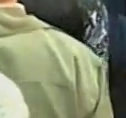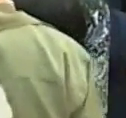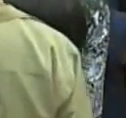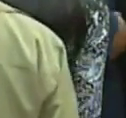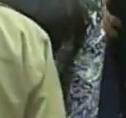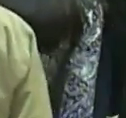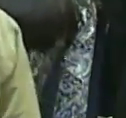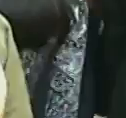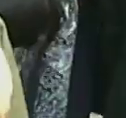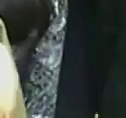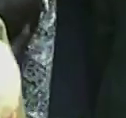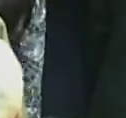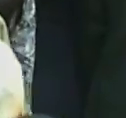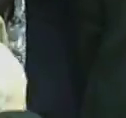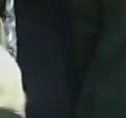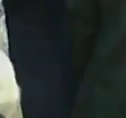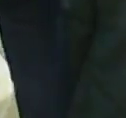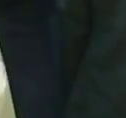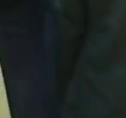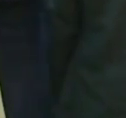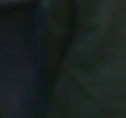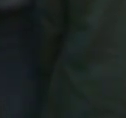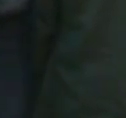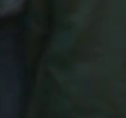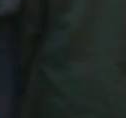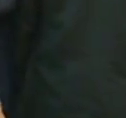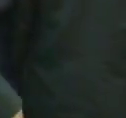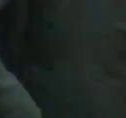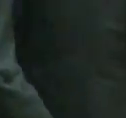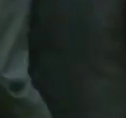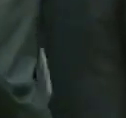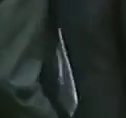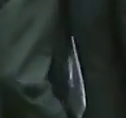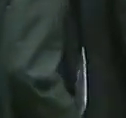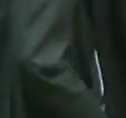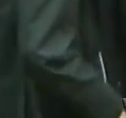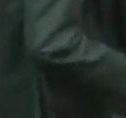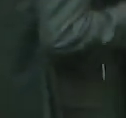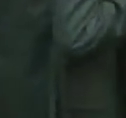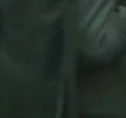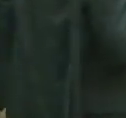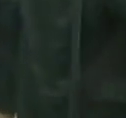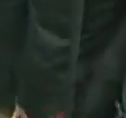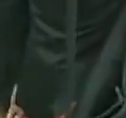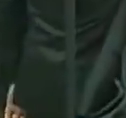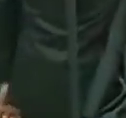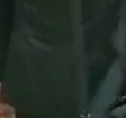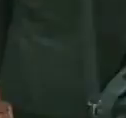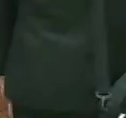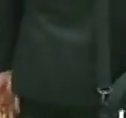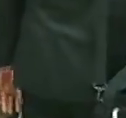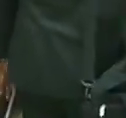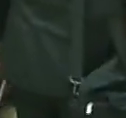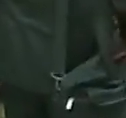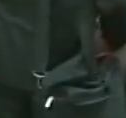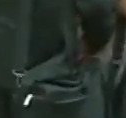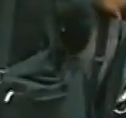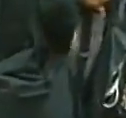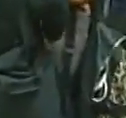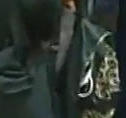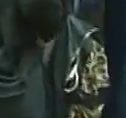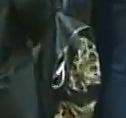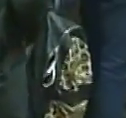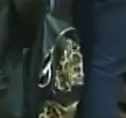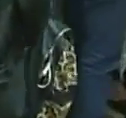de ley de precios acordados, donde se acaban de aprobar las distintas leyes, en específico fueron 6 leyes las que fueron aprobadas y que